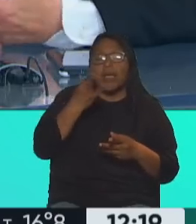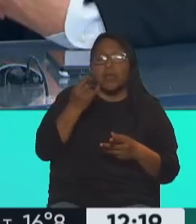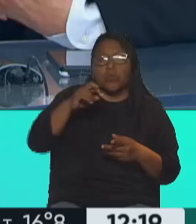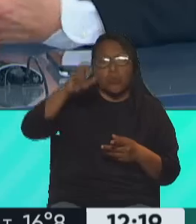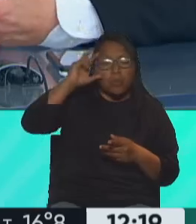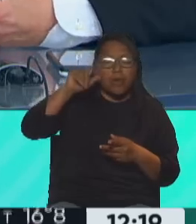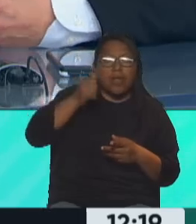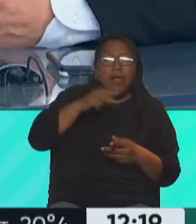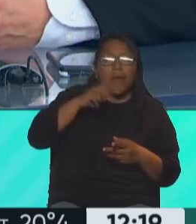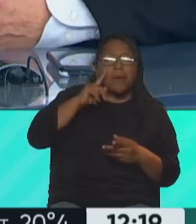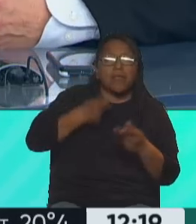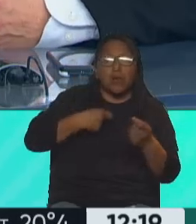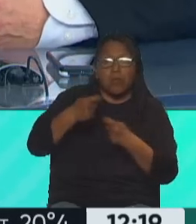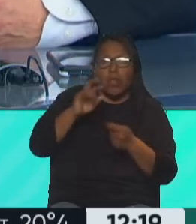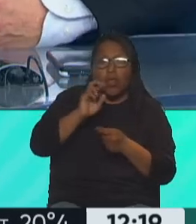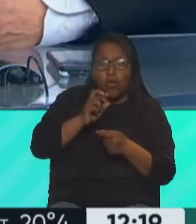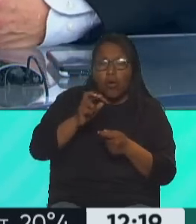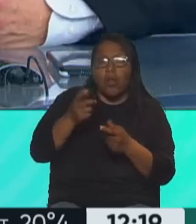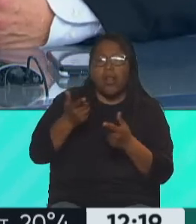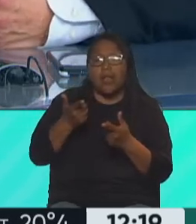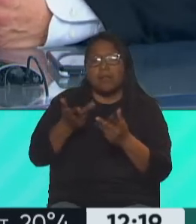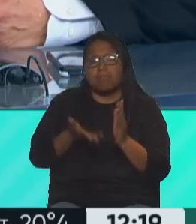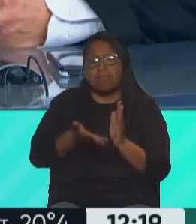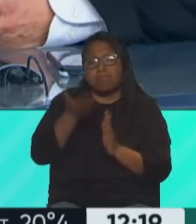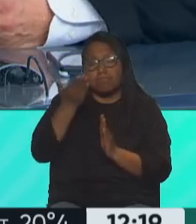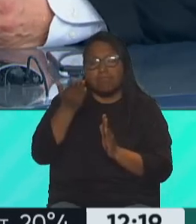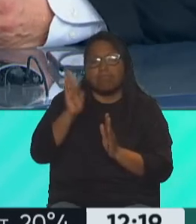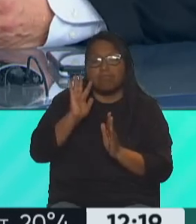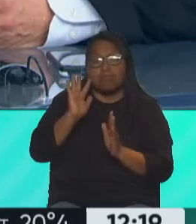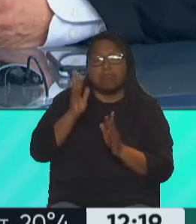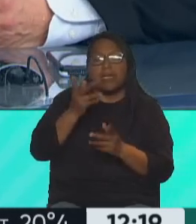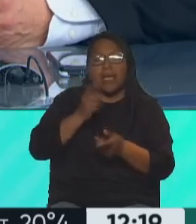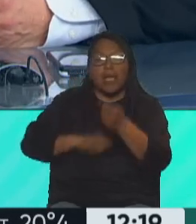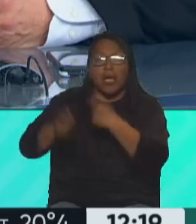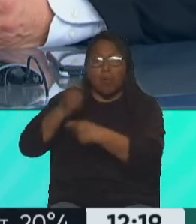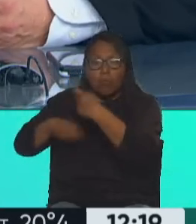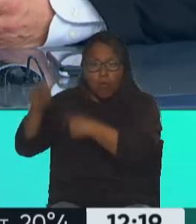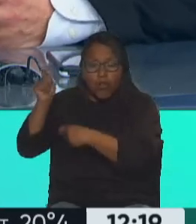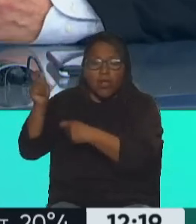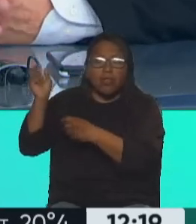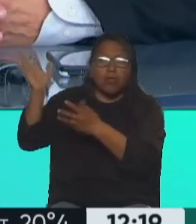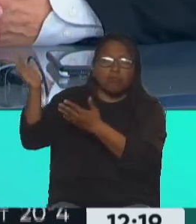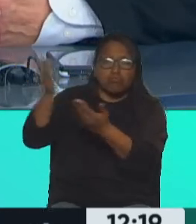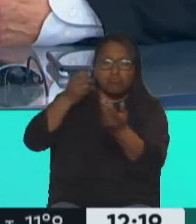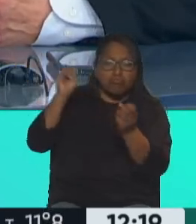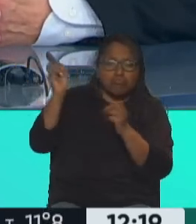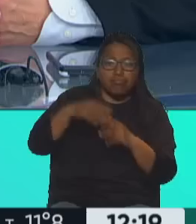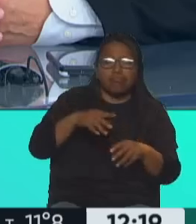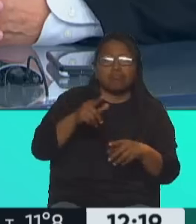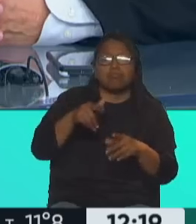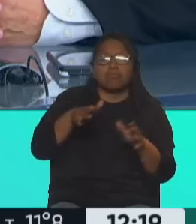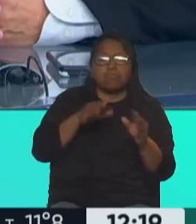tema dólar, el tema disposición de divisas, un superávit que esperan que exportaciones, menos importaciones de un saldo favorable